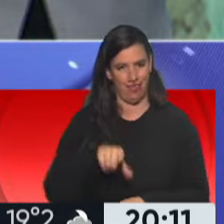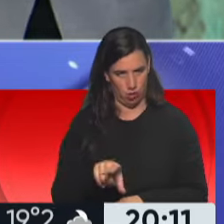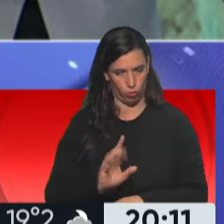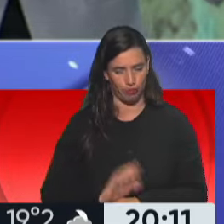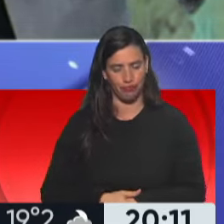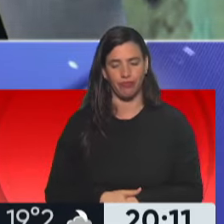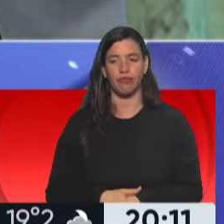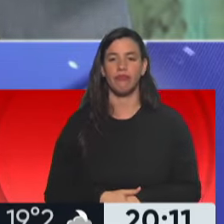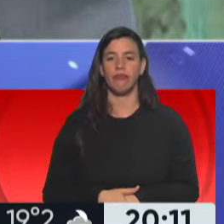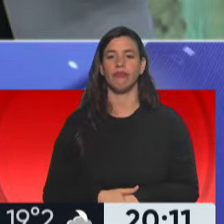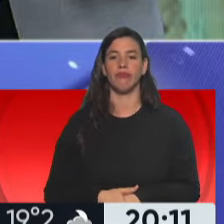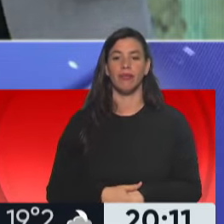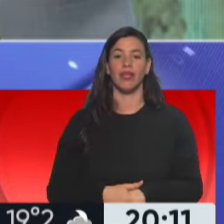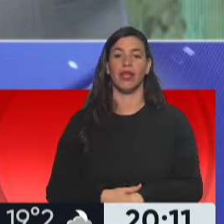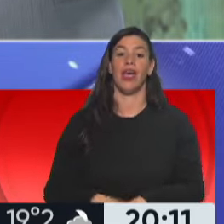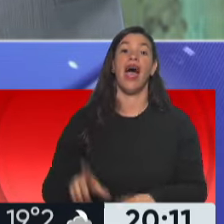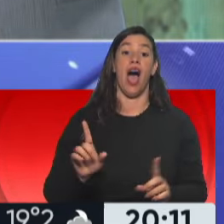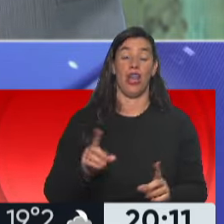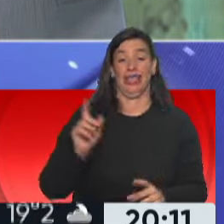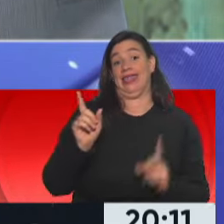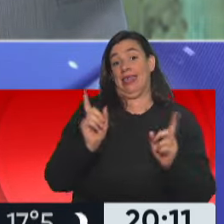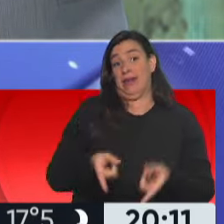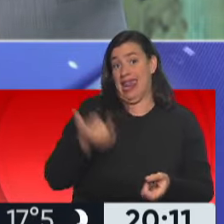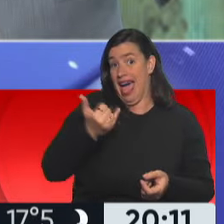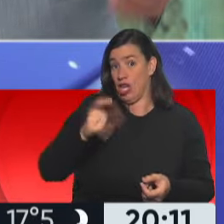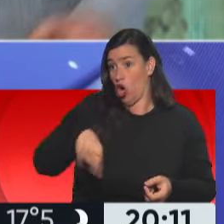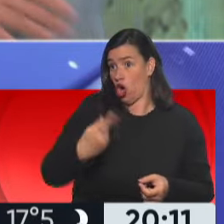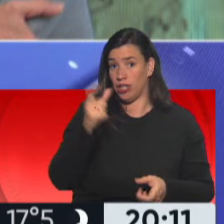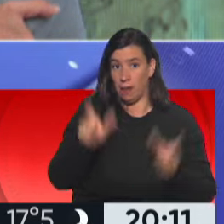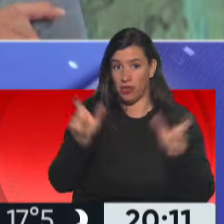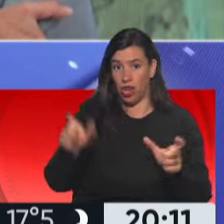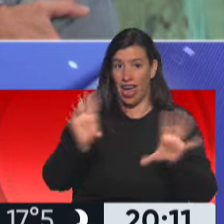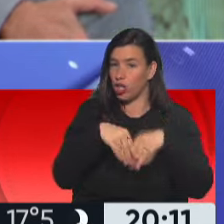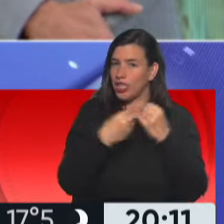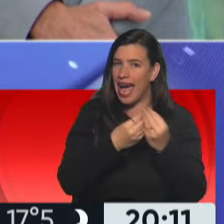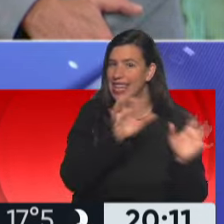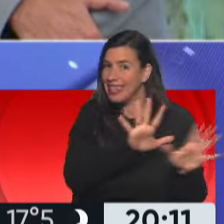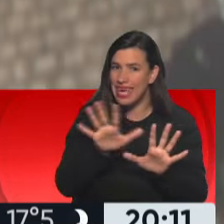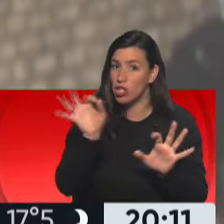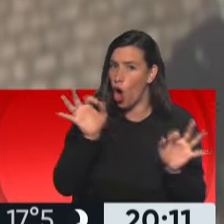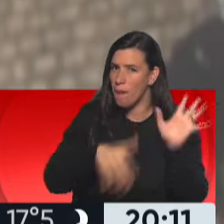me cuentan que había más de 10 personas trabajando. Claro. O sea, los protagonistas